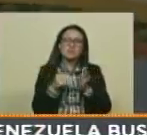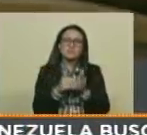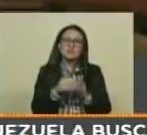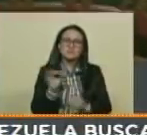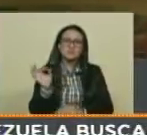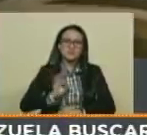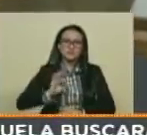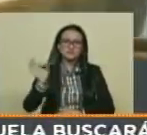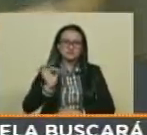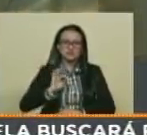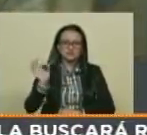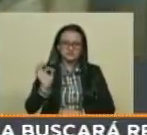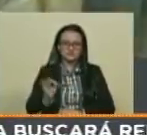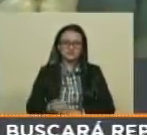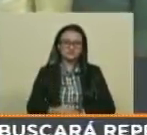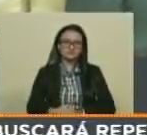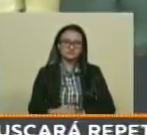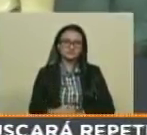82.000%.